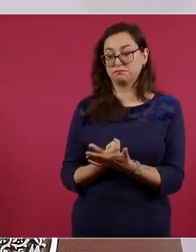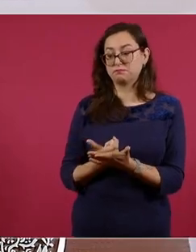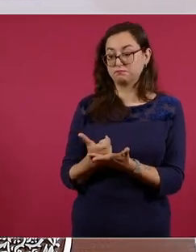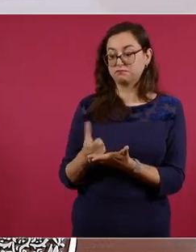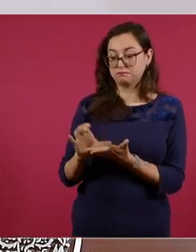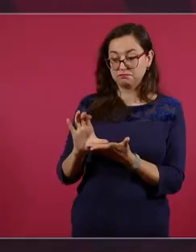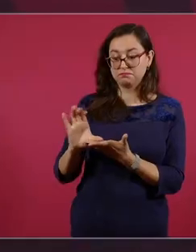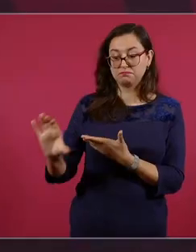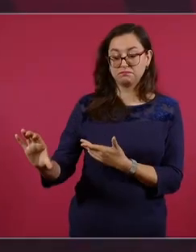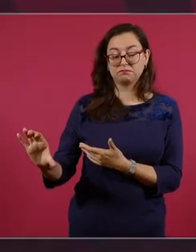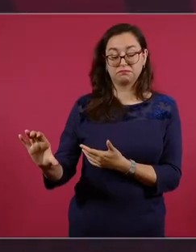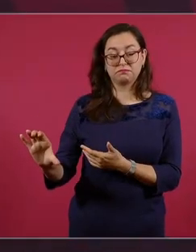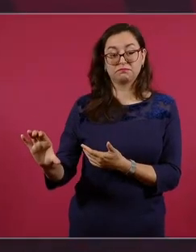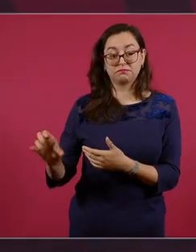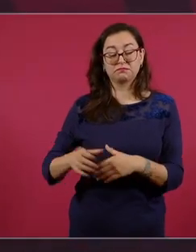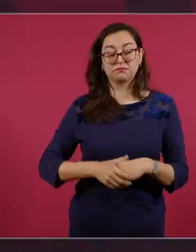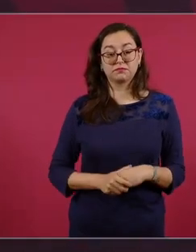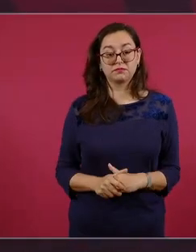indemnizarlos